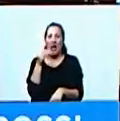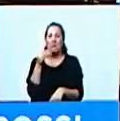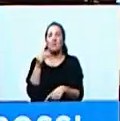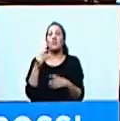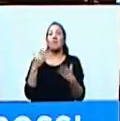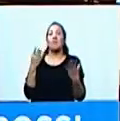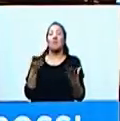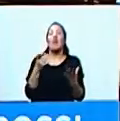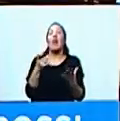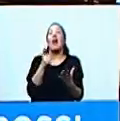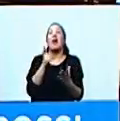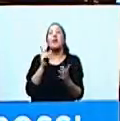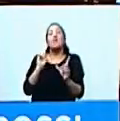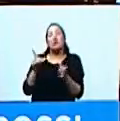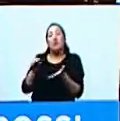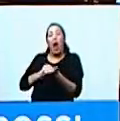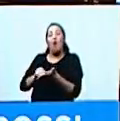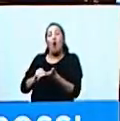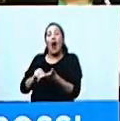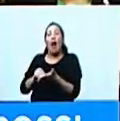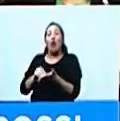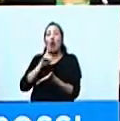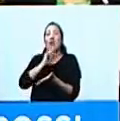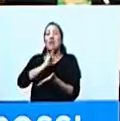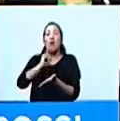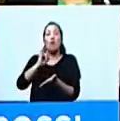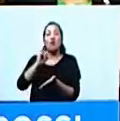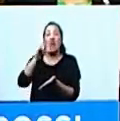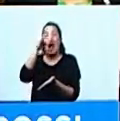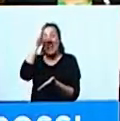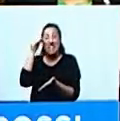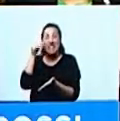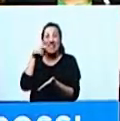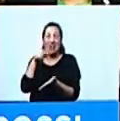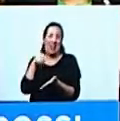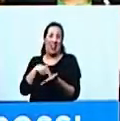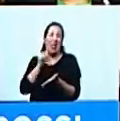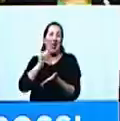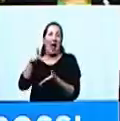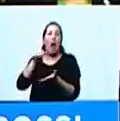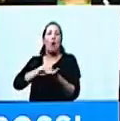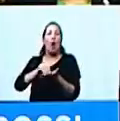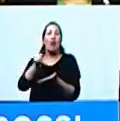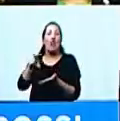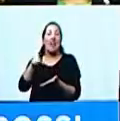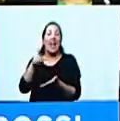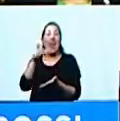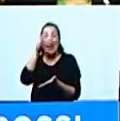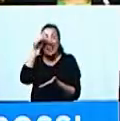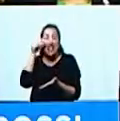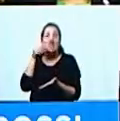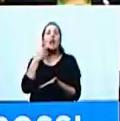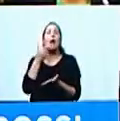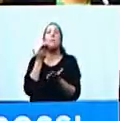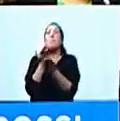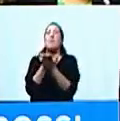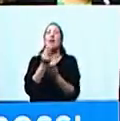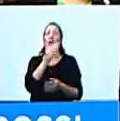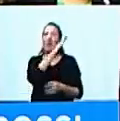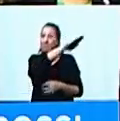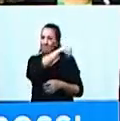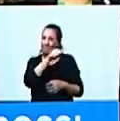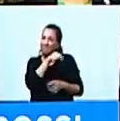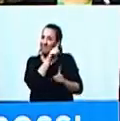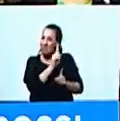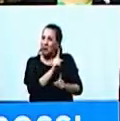querella de Cristina? Pide que se lo cite a Milman y a sus colaboradores. Le